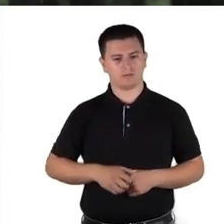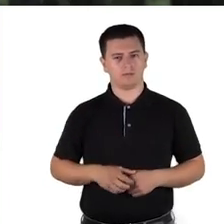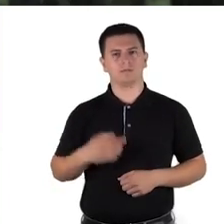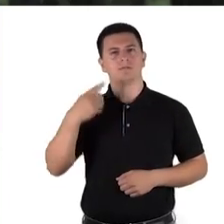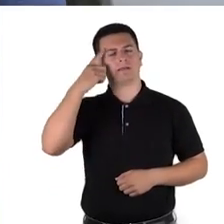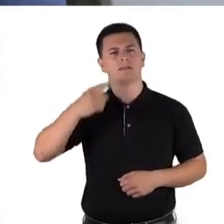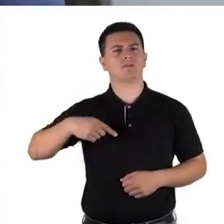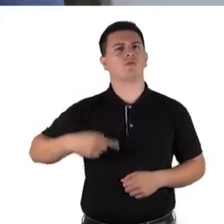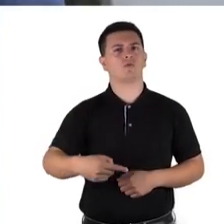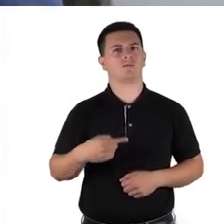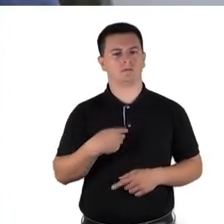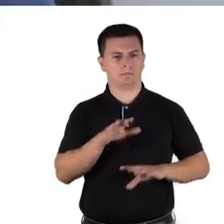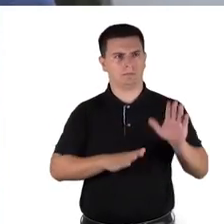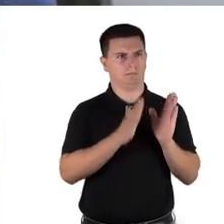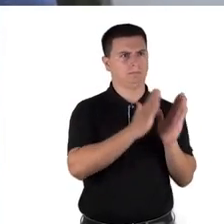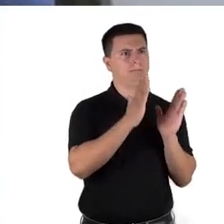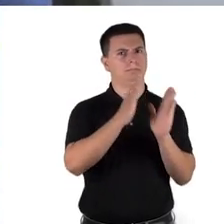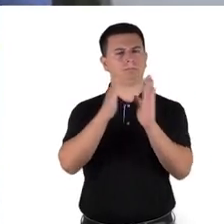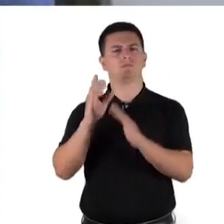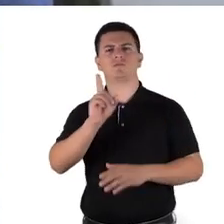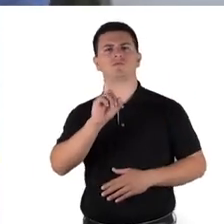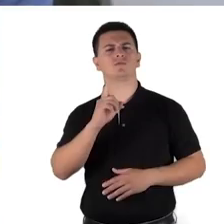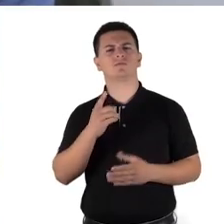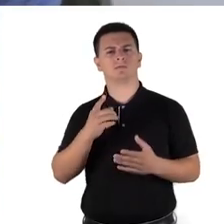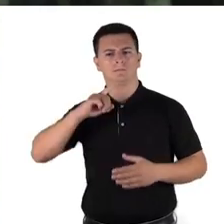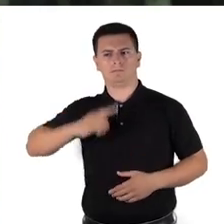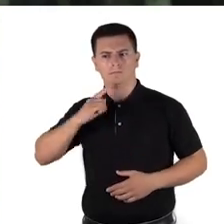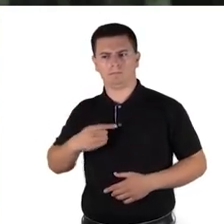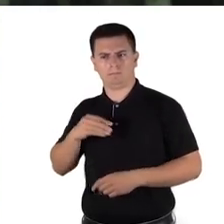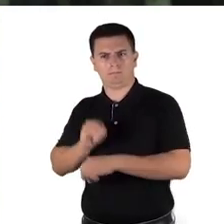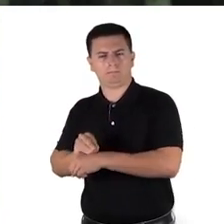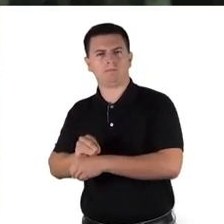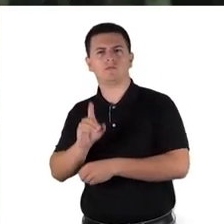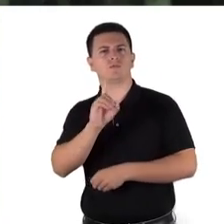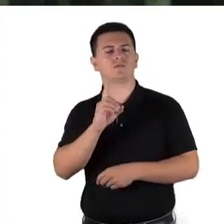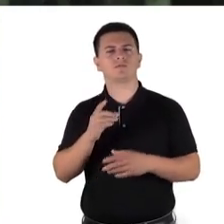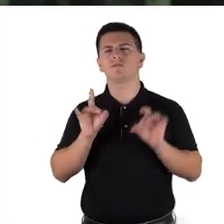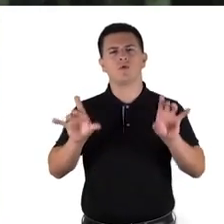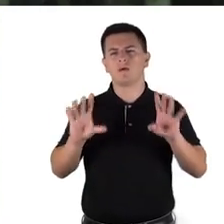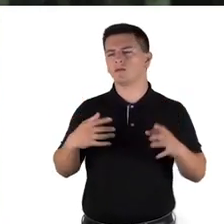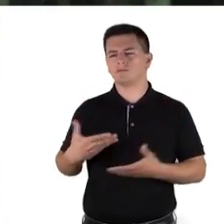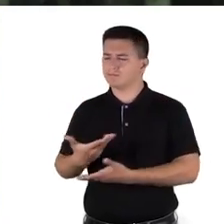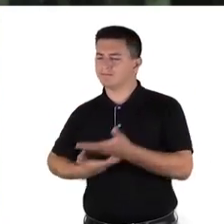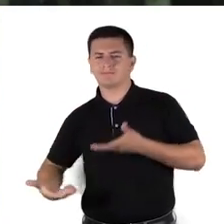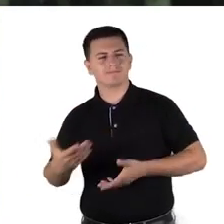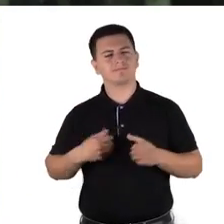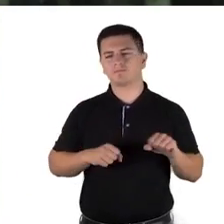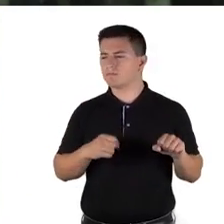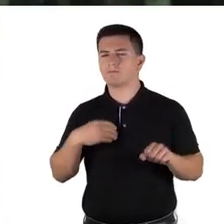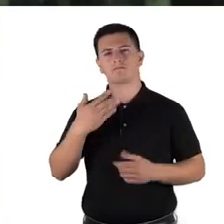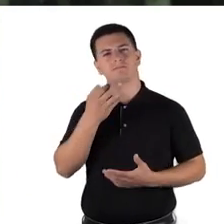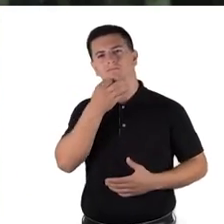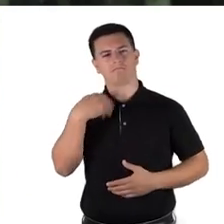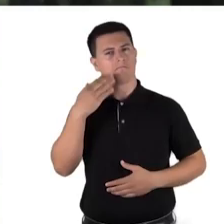hacemos diariamente. Todos los días, lo que se hace todos los días, sin que parezca algo armado. Claro, sin que parezca como muy estructurado, un estilo así rígido de